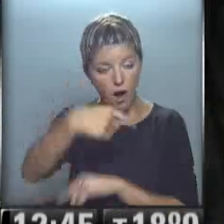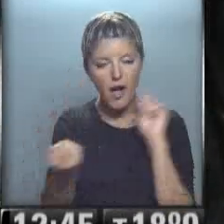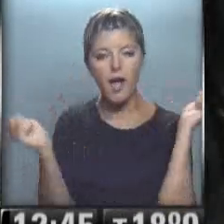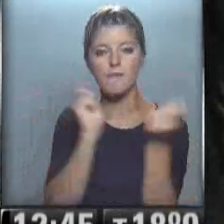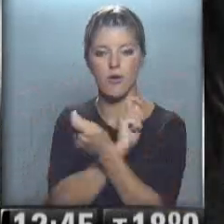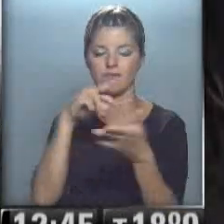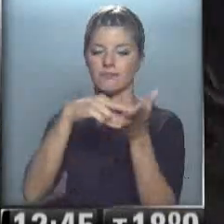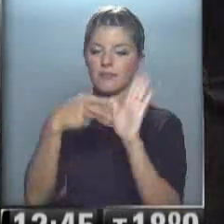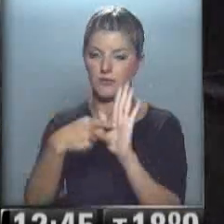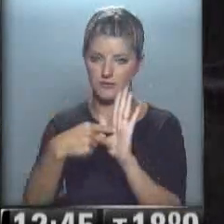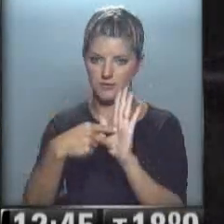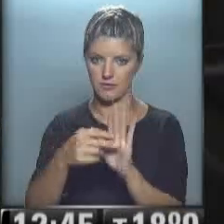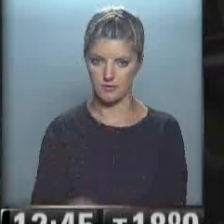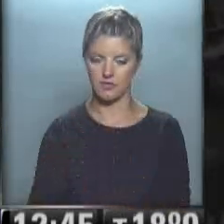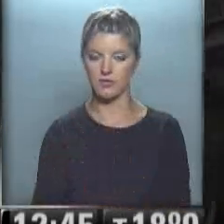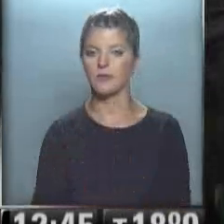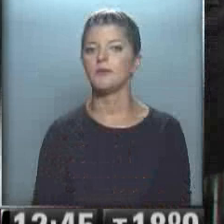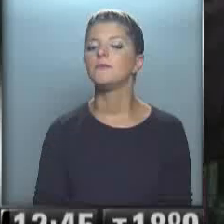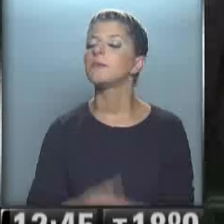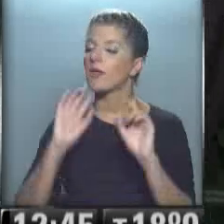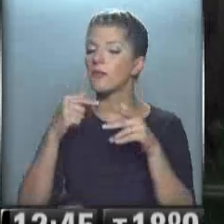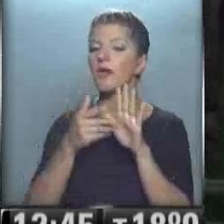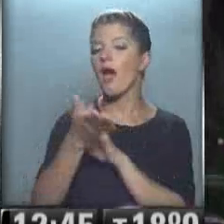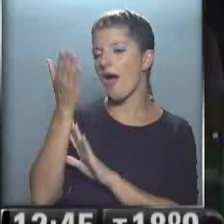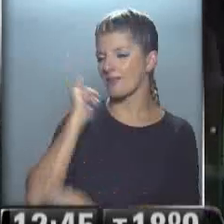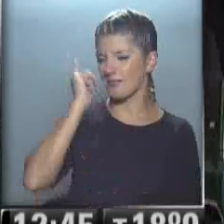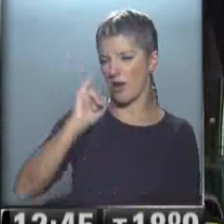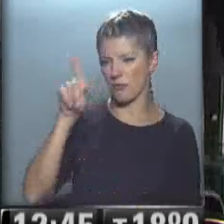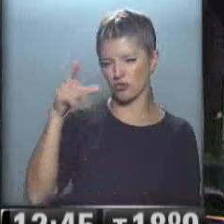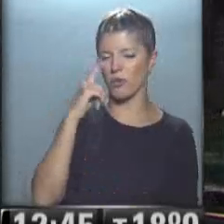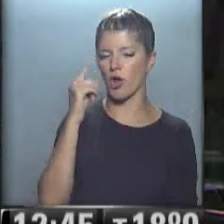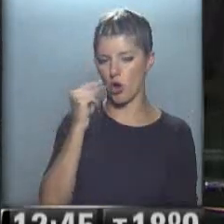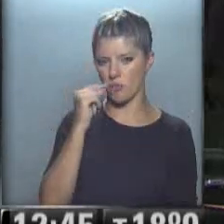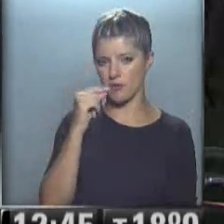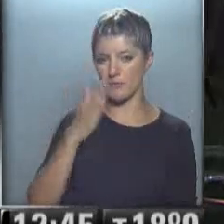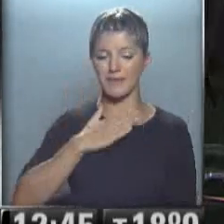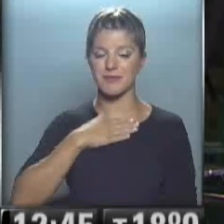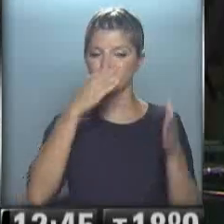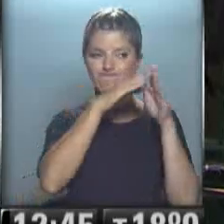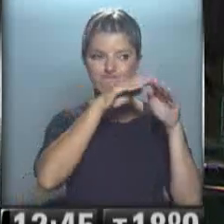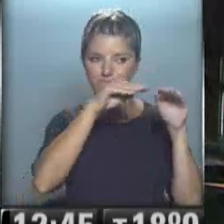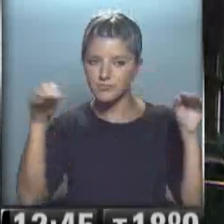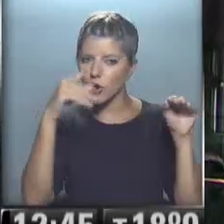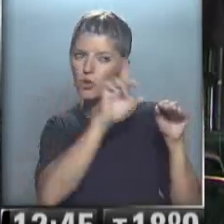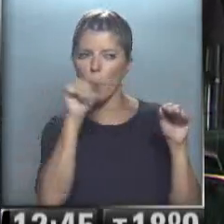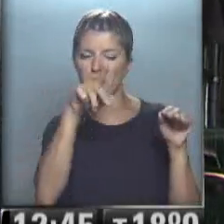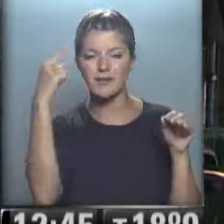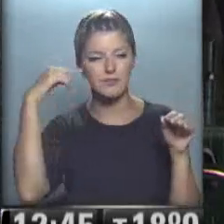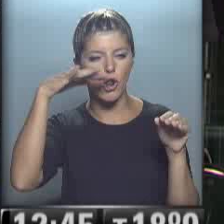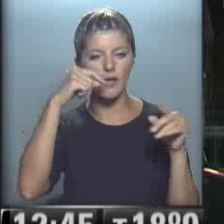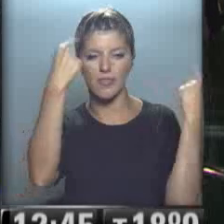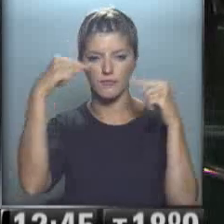la el concepto igual hemos hablado más de una oportunidad yo creo que no no es lineal porque parte de la gente que está con él estuvo con las